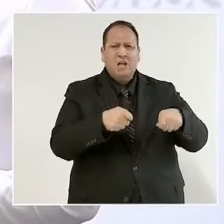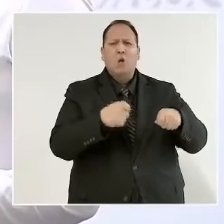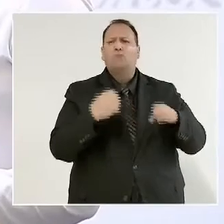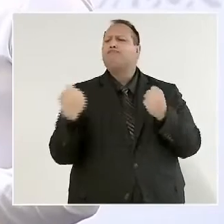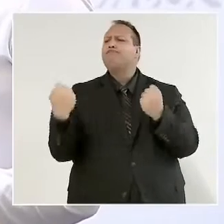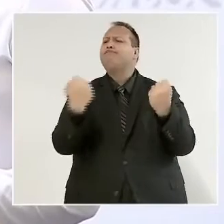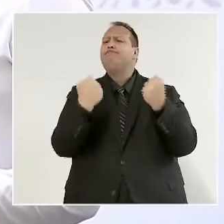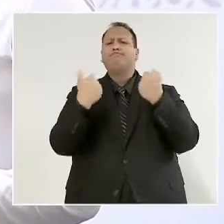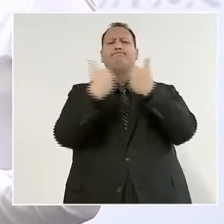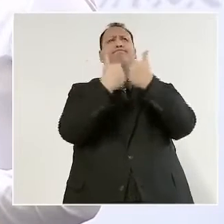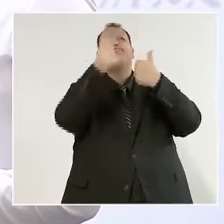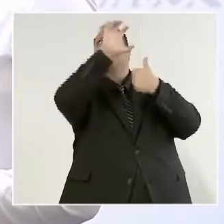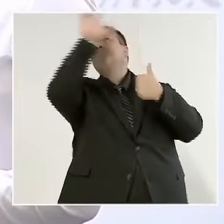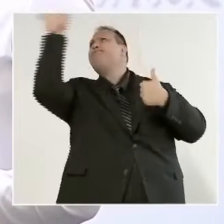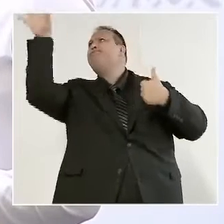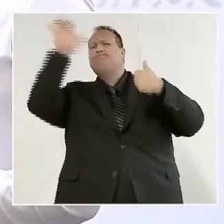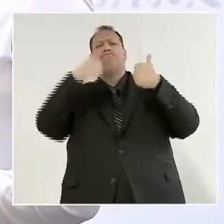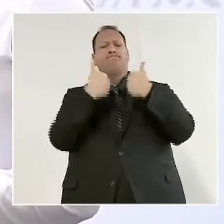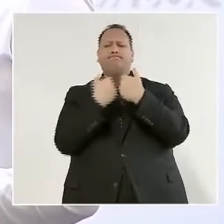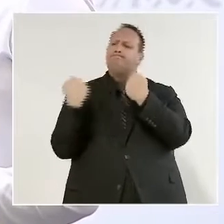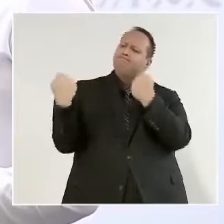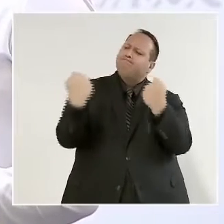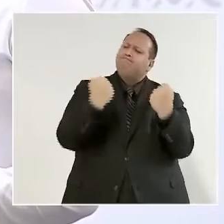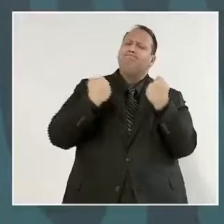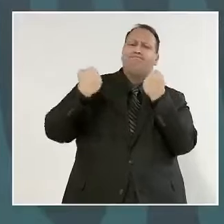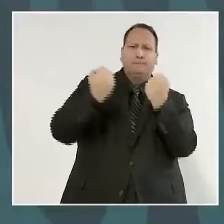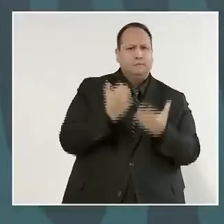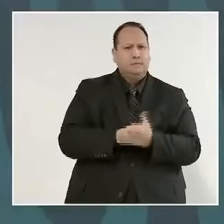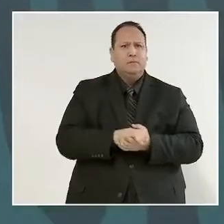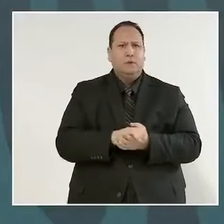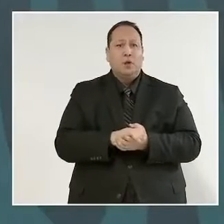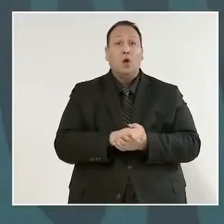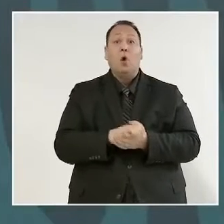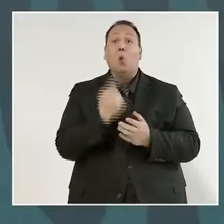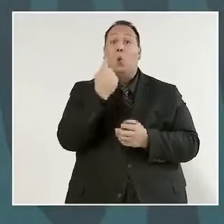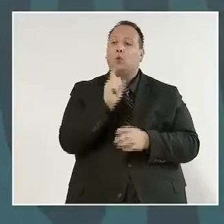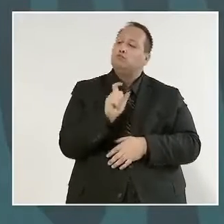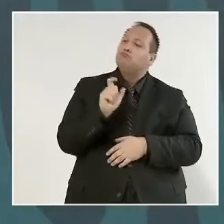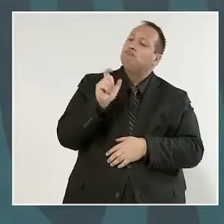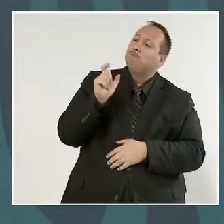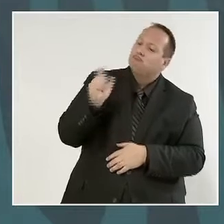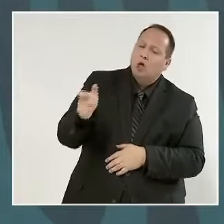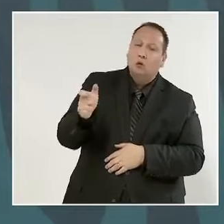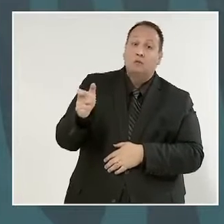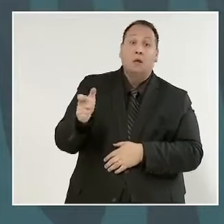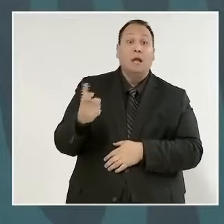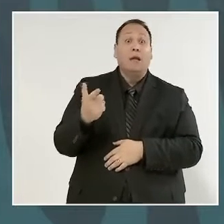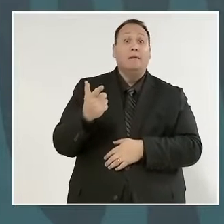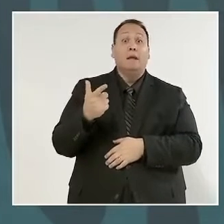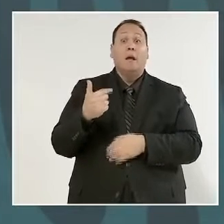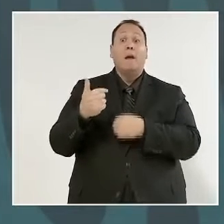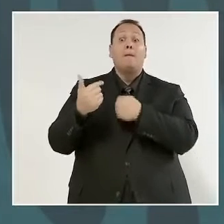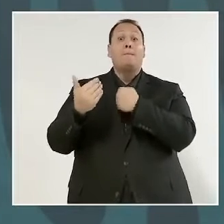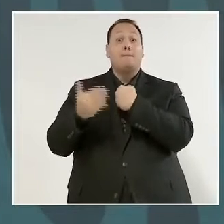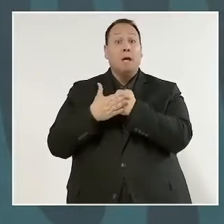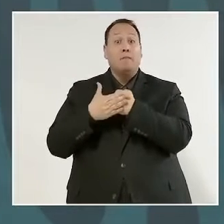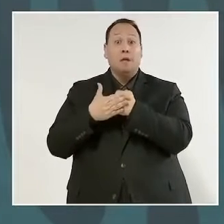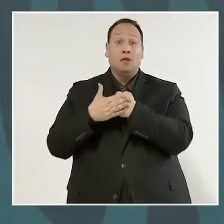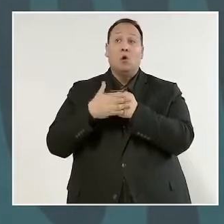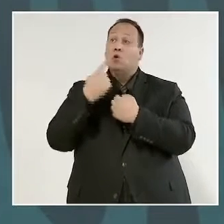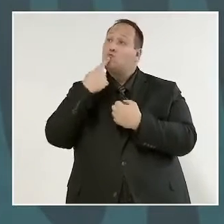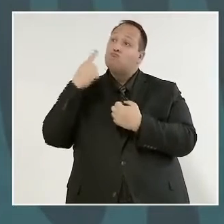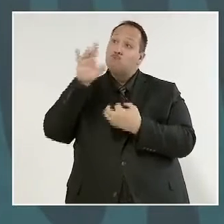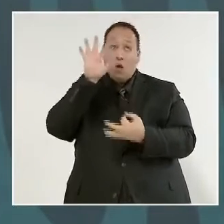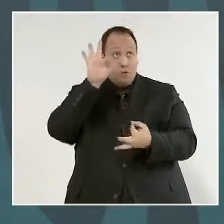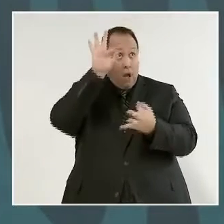esta zona fronteriza mediante un pago fijo a partir de la entrada en vigor de un